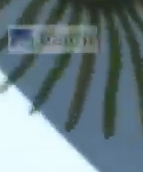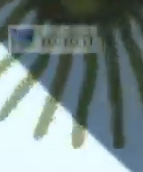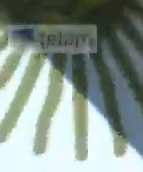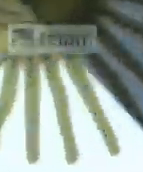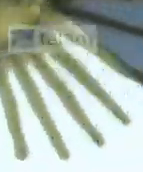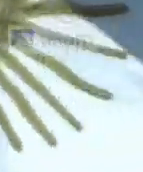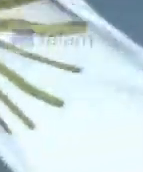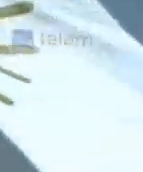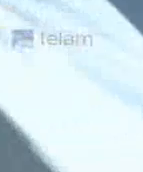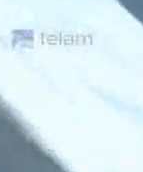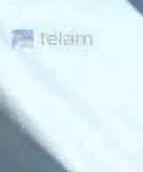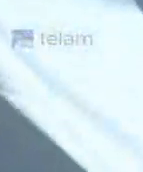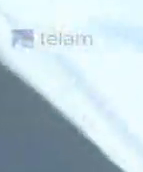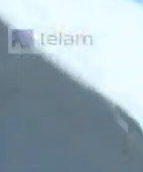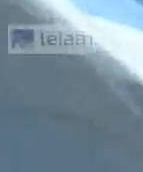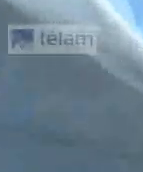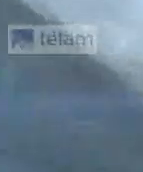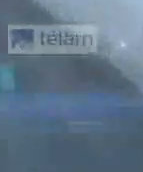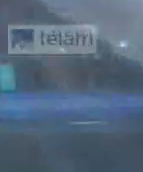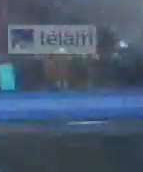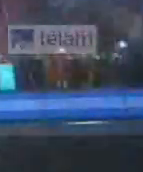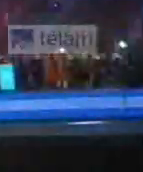Popis Batoco y la Bomba de Tiempo.